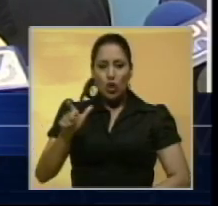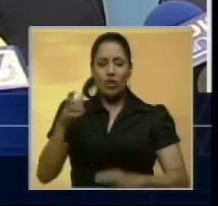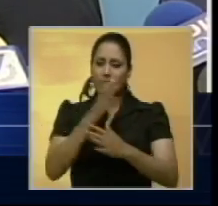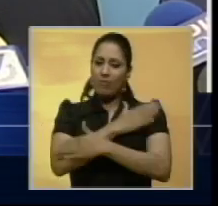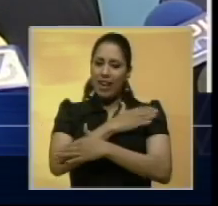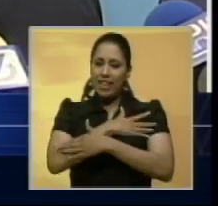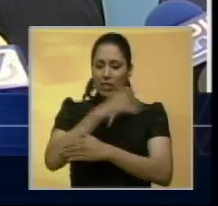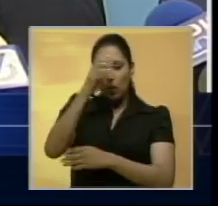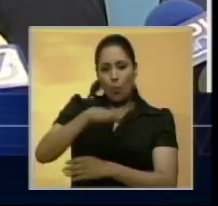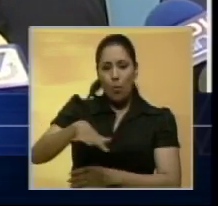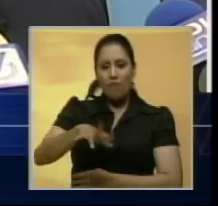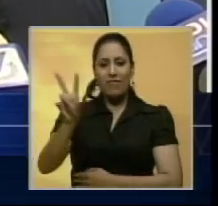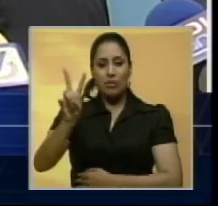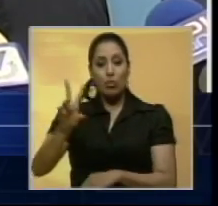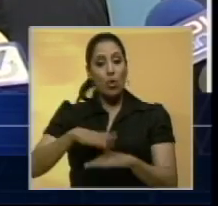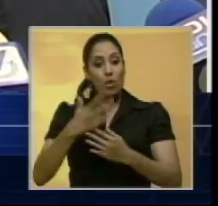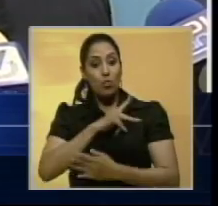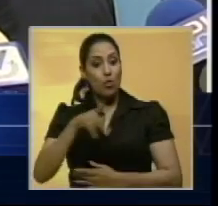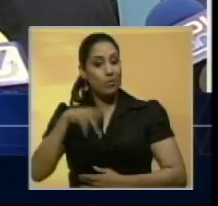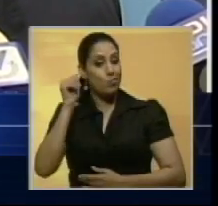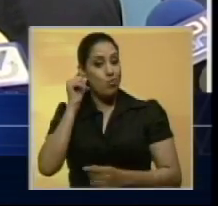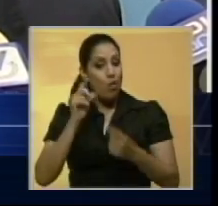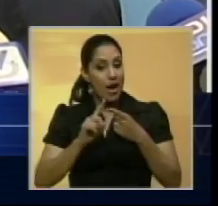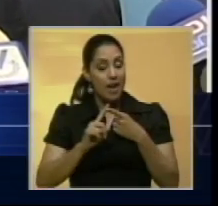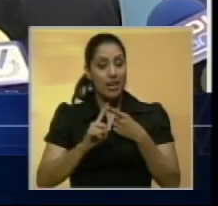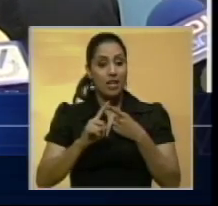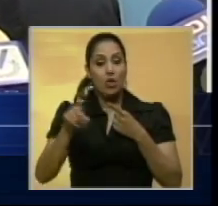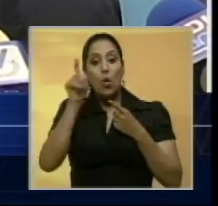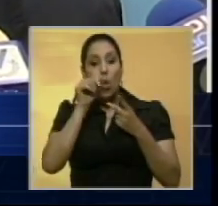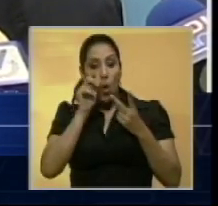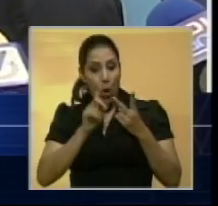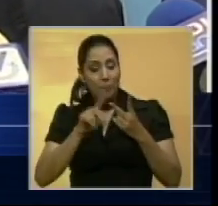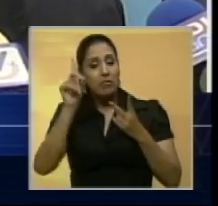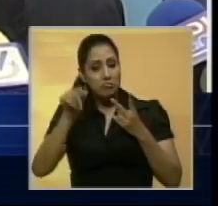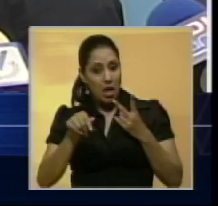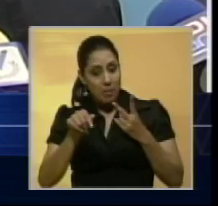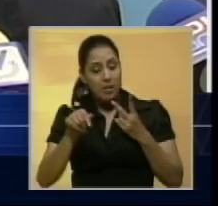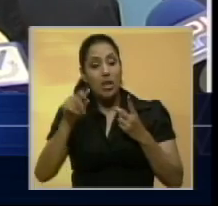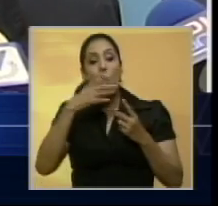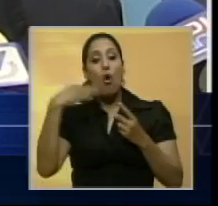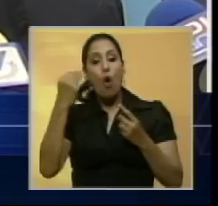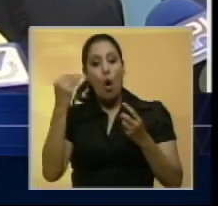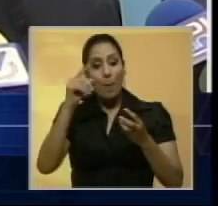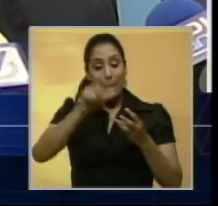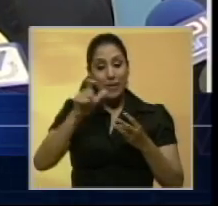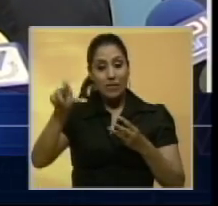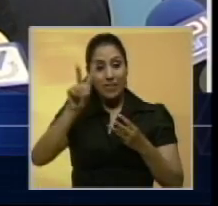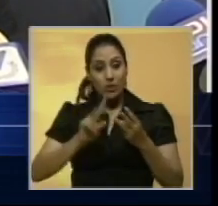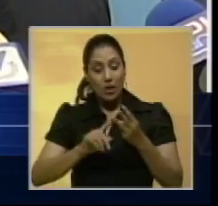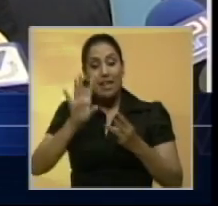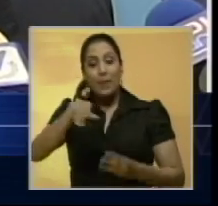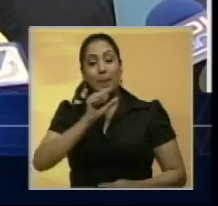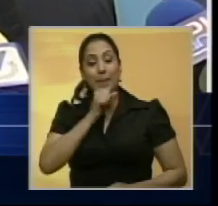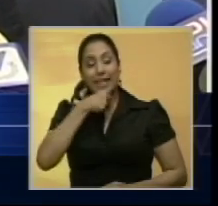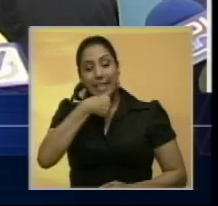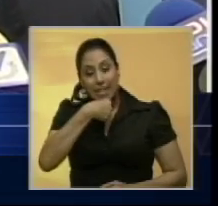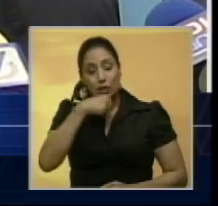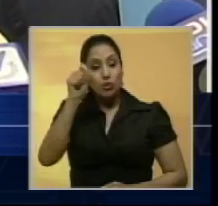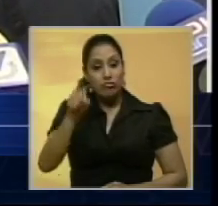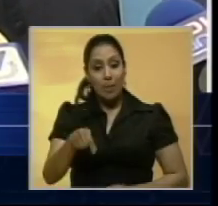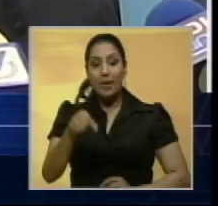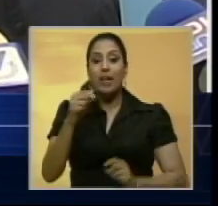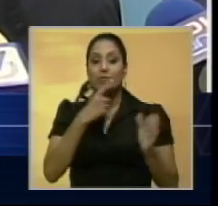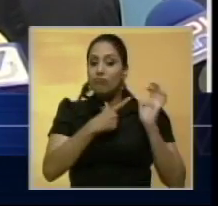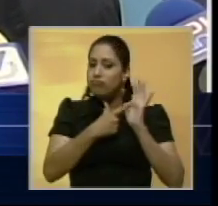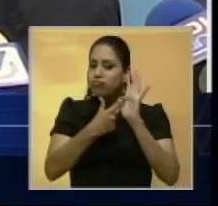venezolano. Nuestras mujeres, los hombres venezolanos, los jóvenes venezolanos, los ancianos venezolanos